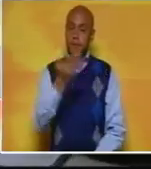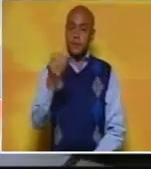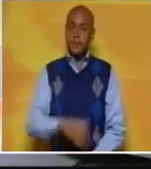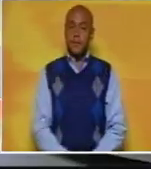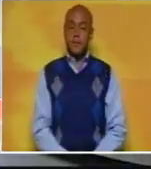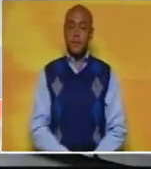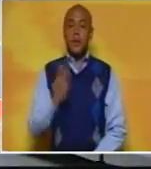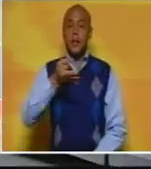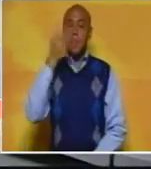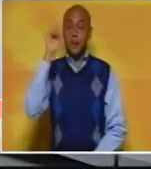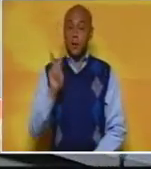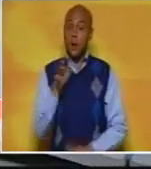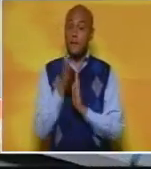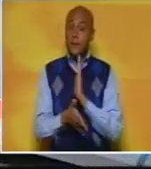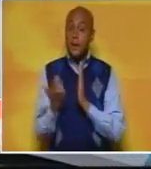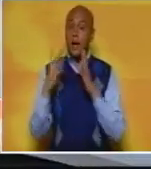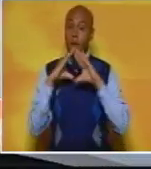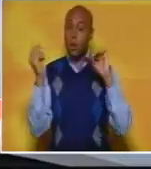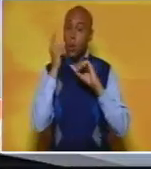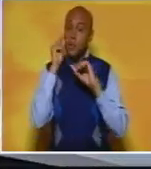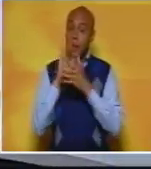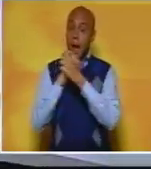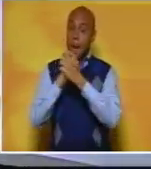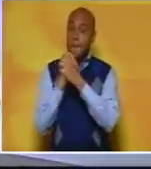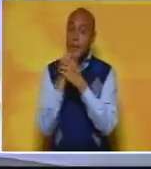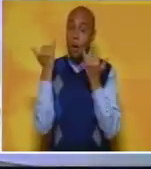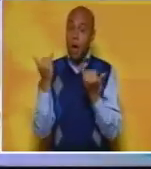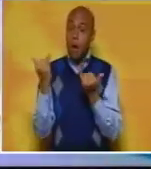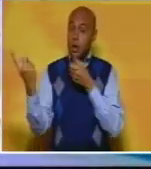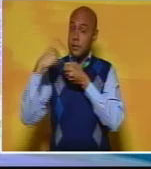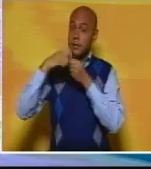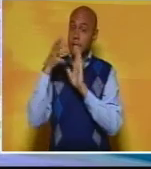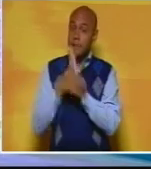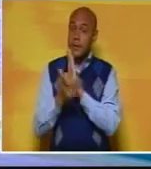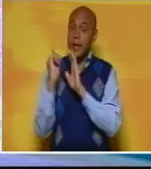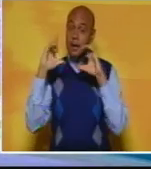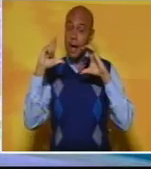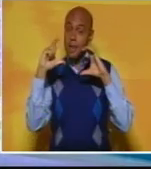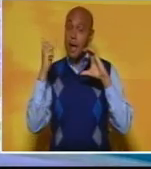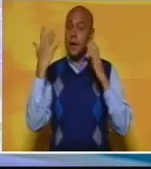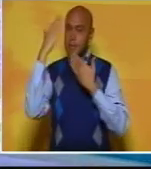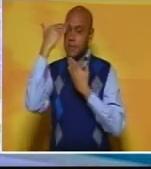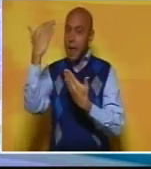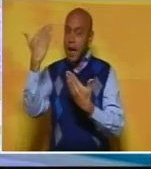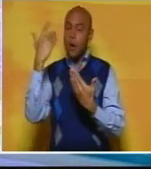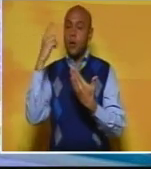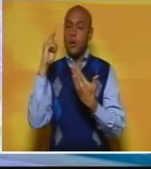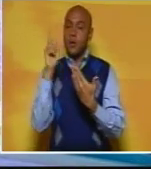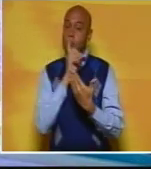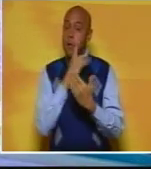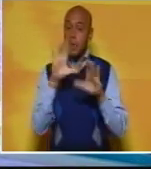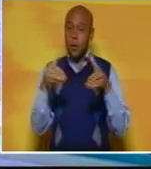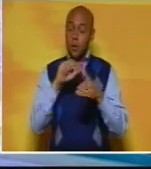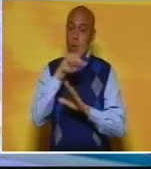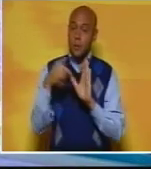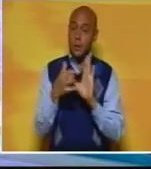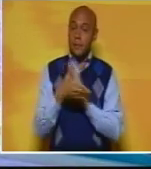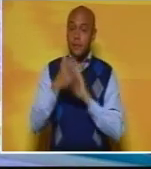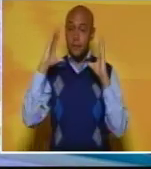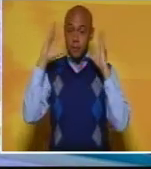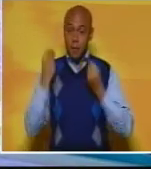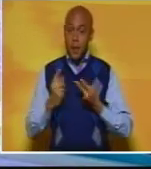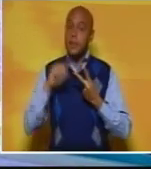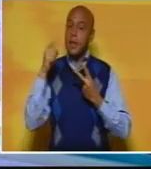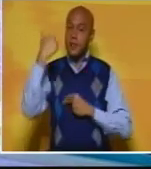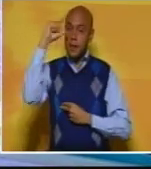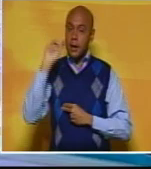Venevisión. Muy buenas tardes, Venezuela, y todos los amigos del mundo que se conectan a través de Instagram. Les saludamos en nombre de todo nuestro equipo, Milagro Zambrano y